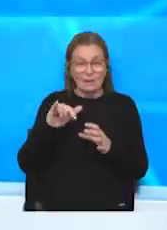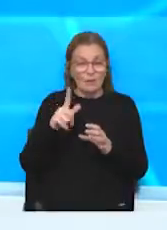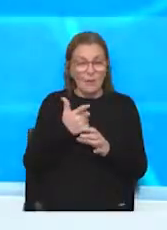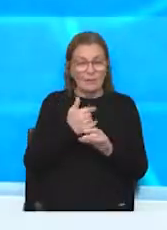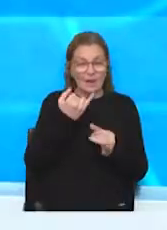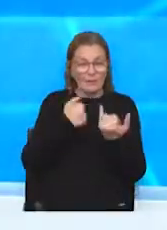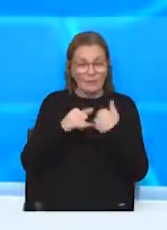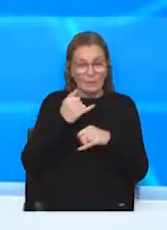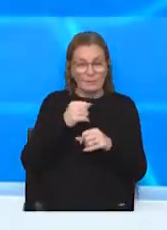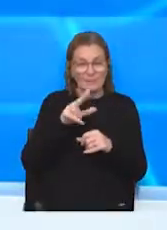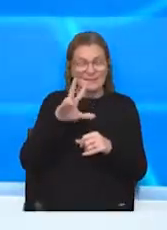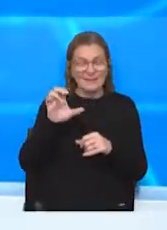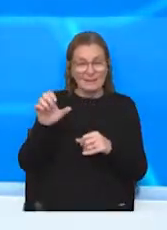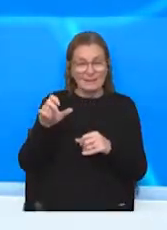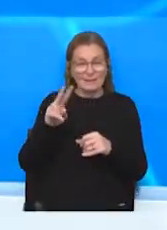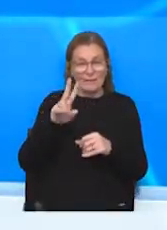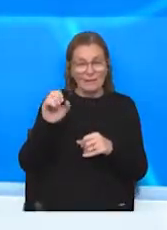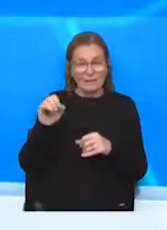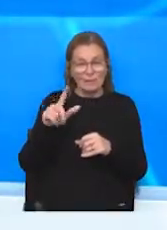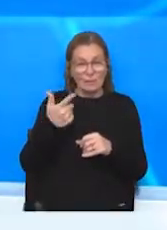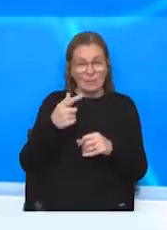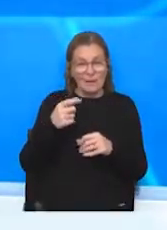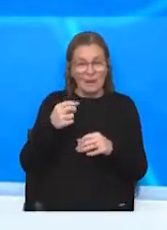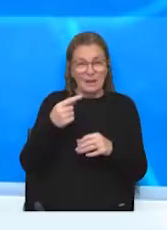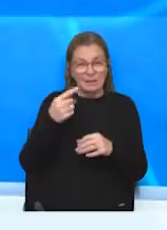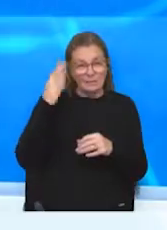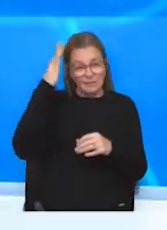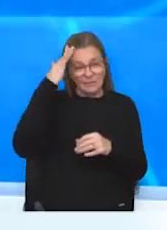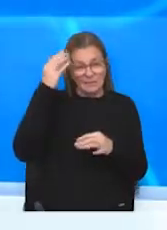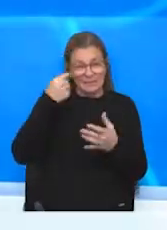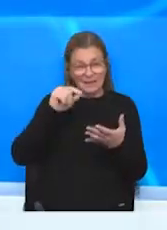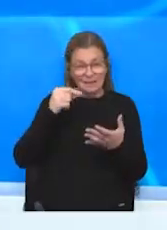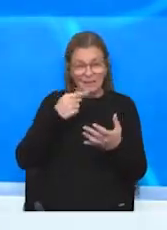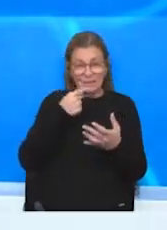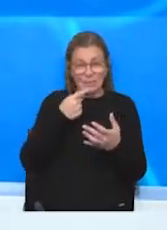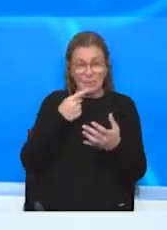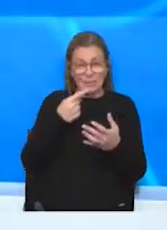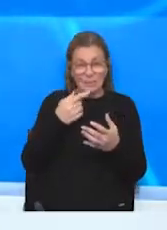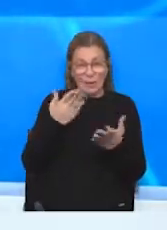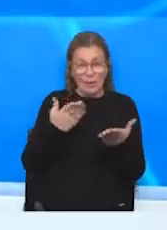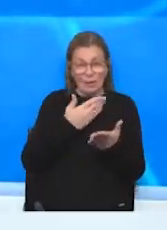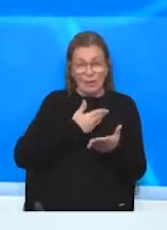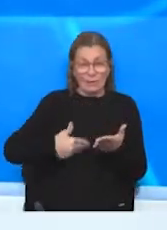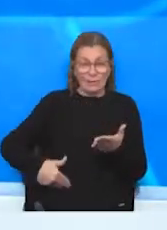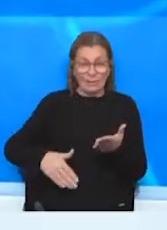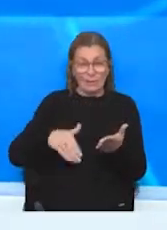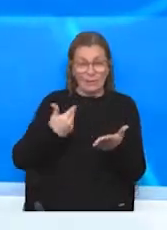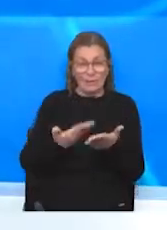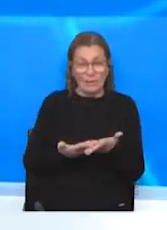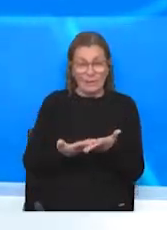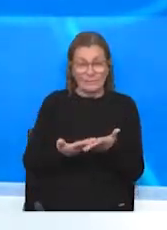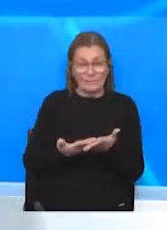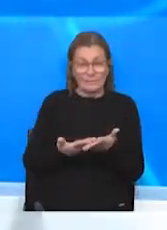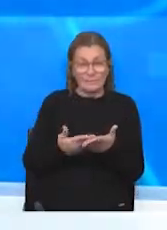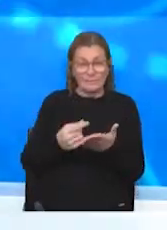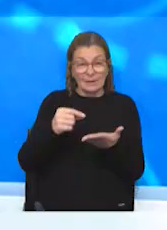por ejemplo Universo de 300 par 20 no podía cotejar en datos que dijimos que eran preliminares pero ahora el gobierno le exige los datos de mora lo entrega mal o no